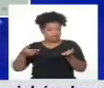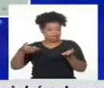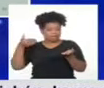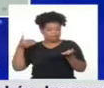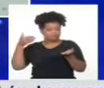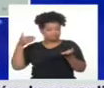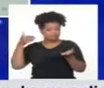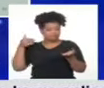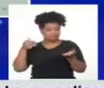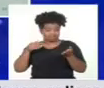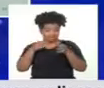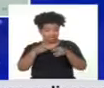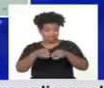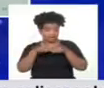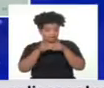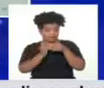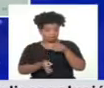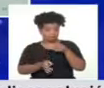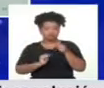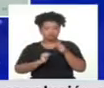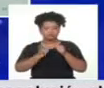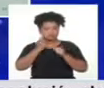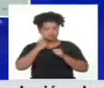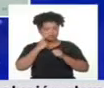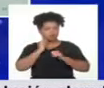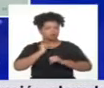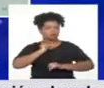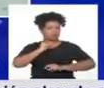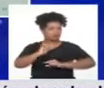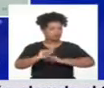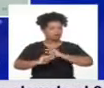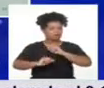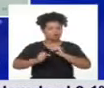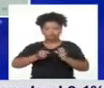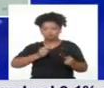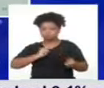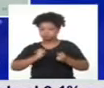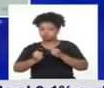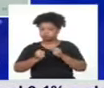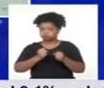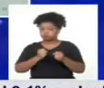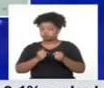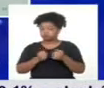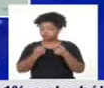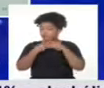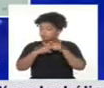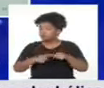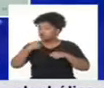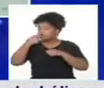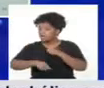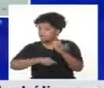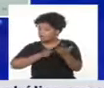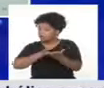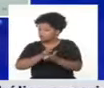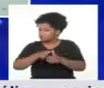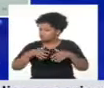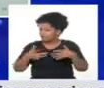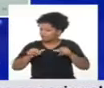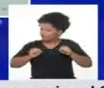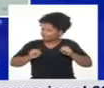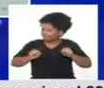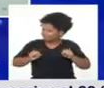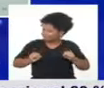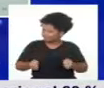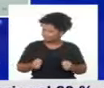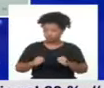presentó, ha ido por el camino del control. De todas formas, tiene que seguir arreciando las medidas.